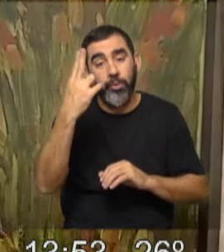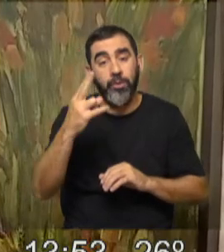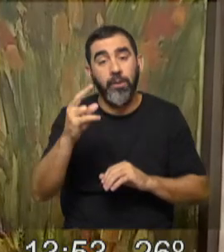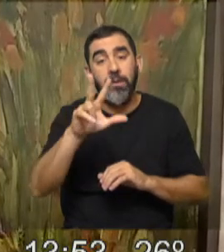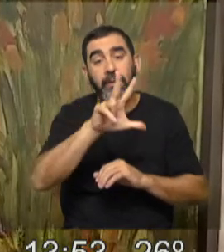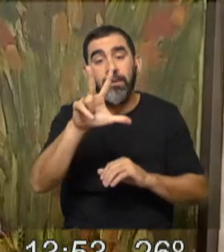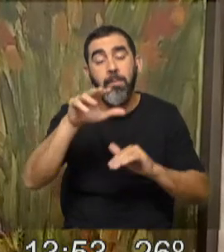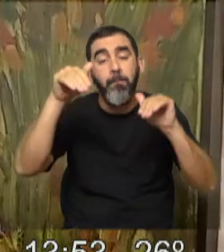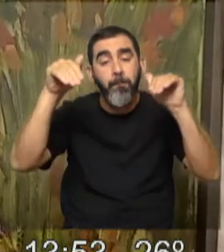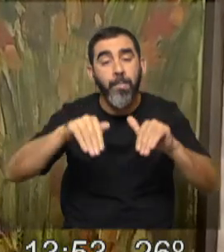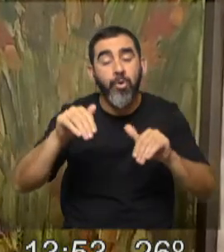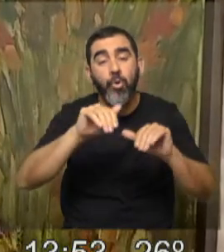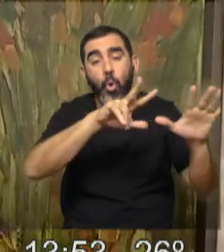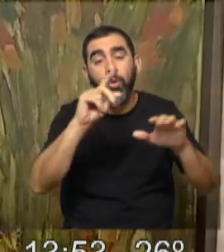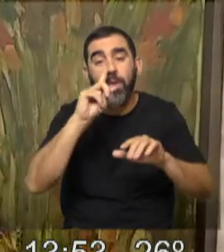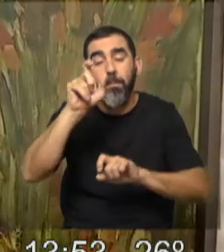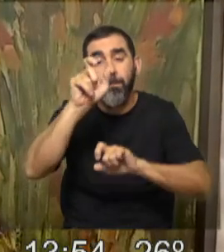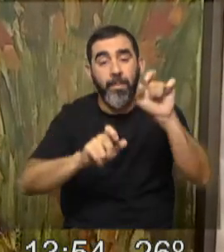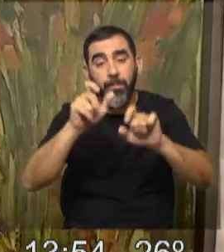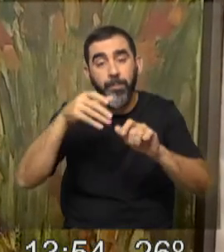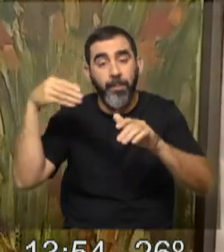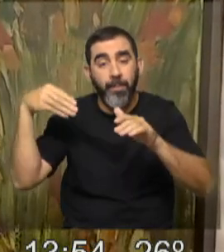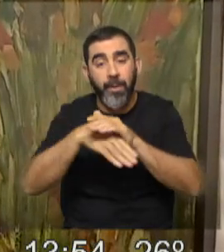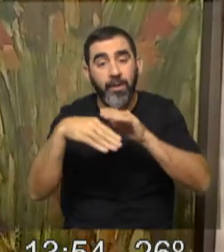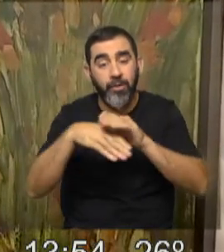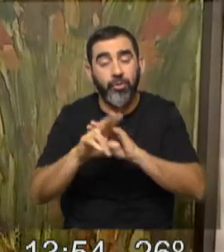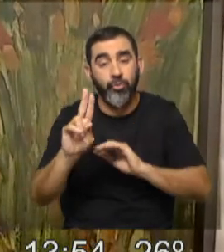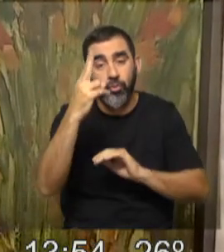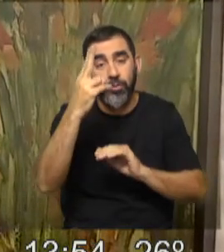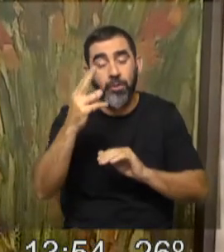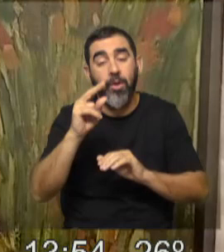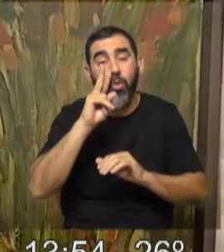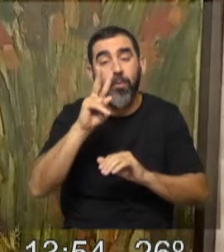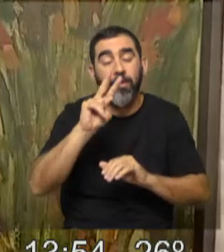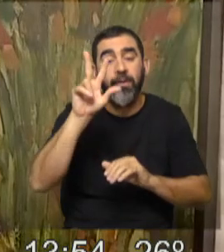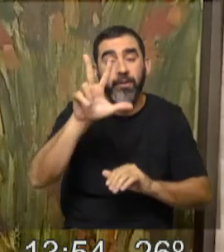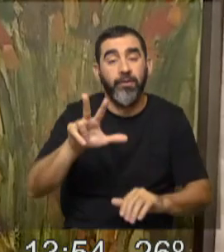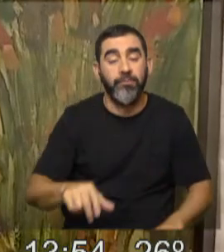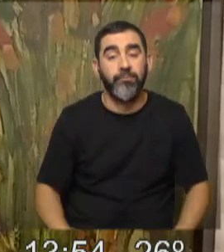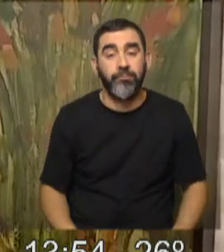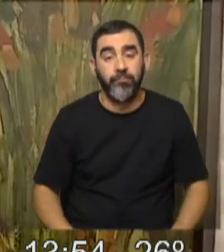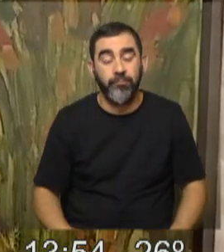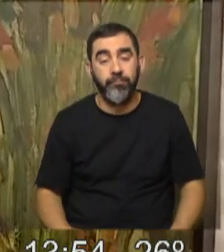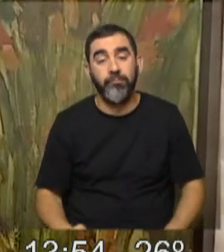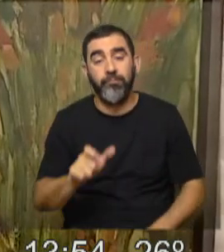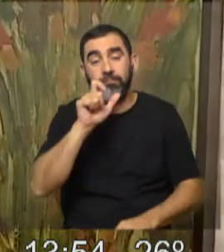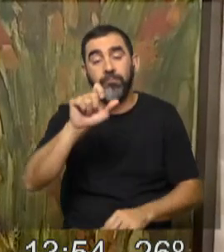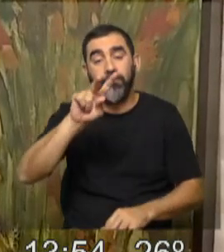de 3.800.000 personas ingresaron en el 2023, lo que representa